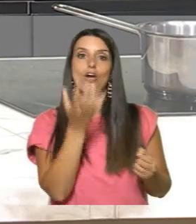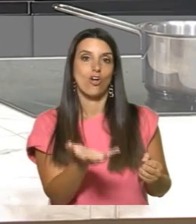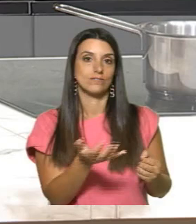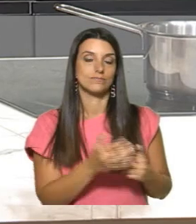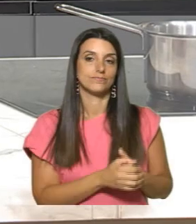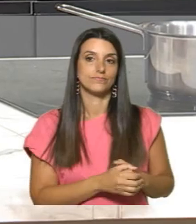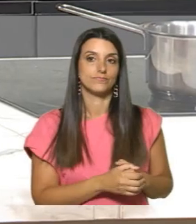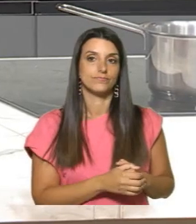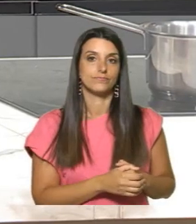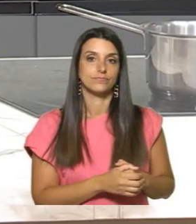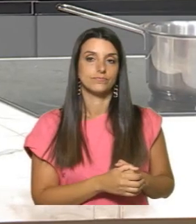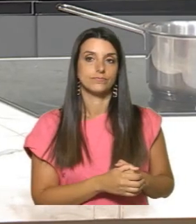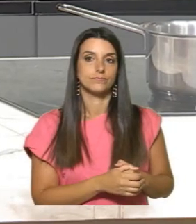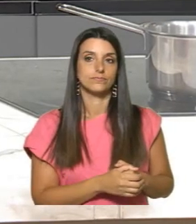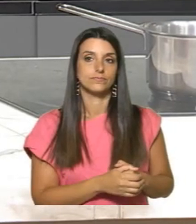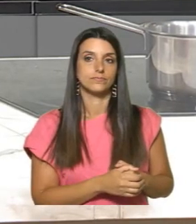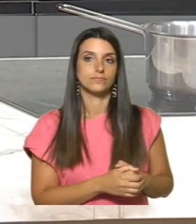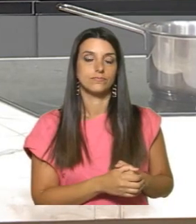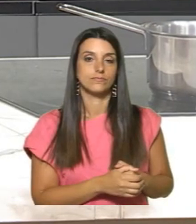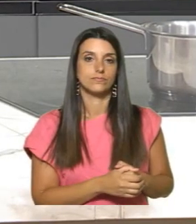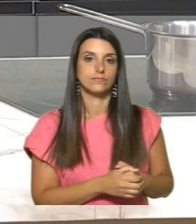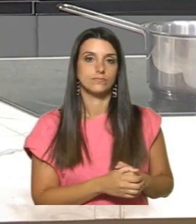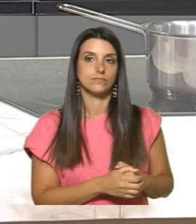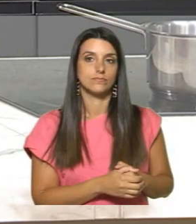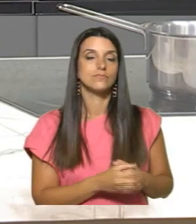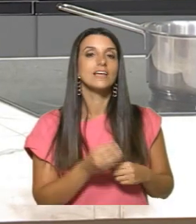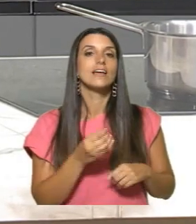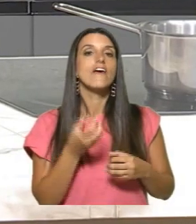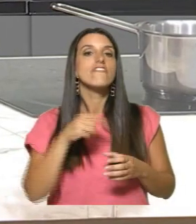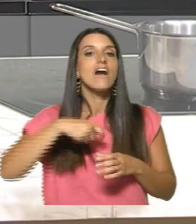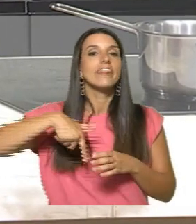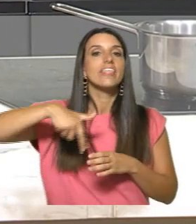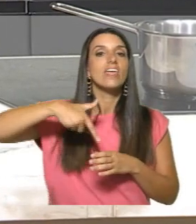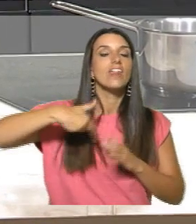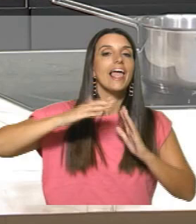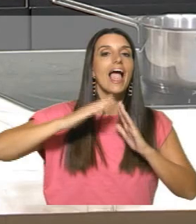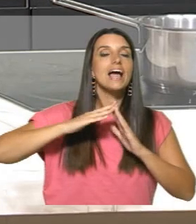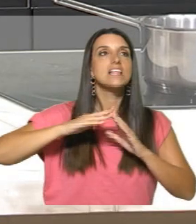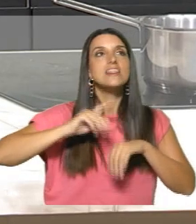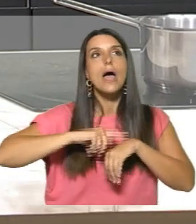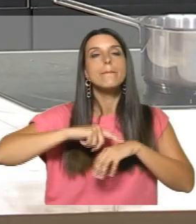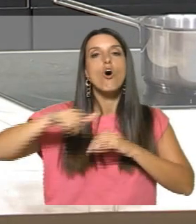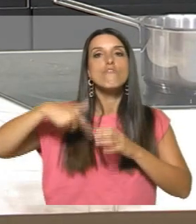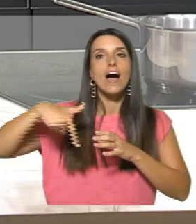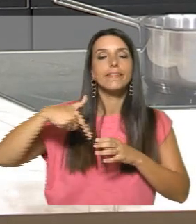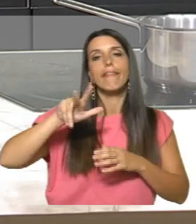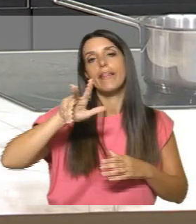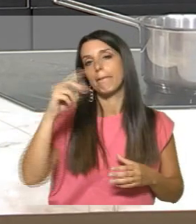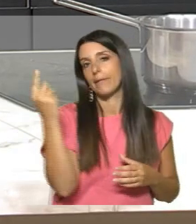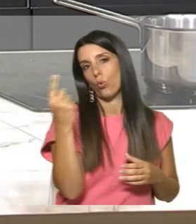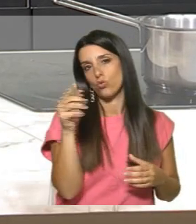aún. Mira, ahí lo vamos mezclando. ¿Cuánto tenés que batir vos en casa? Que si hay, ¿hasta cuánto bato? Nada, son unos